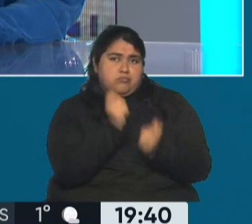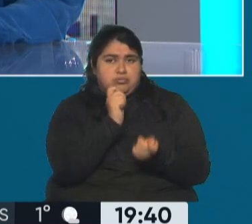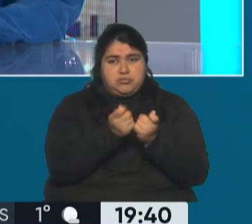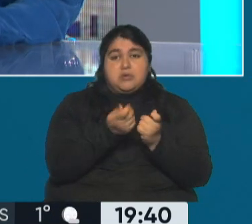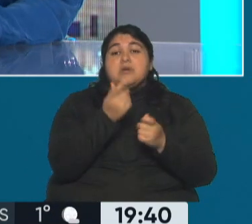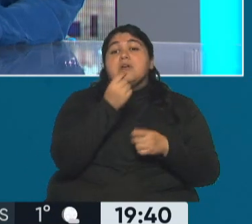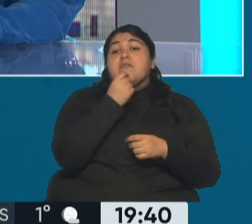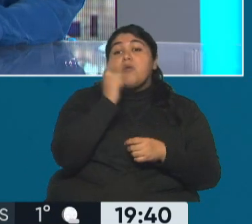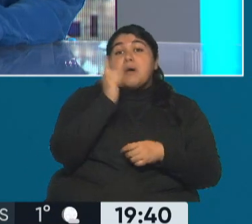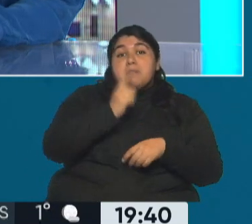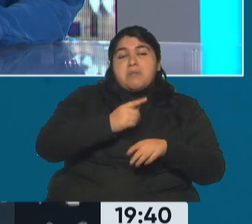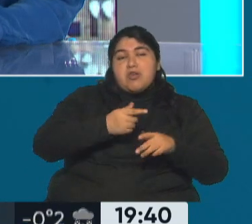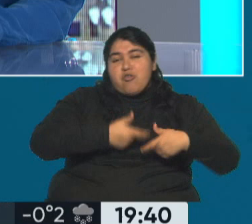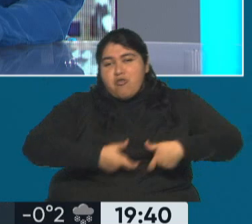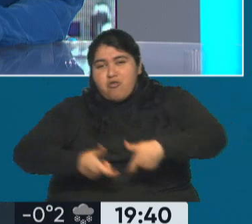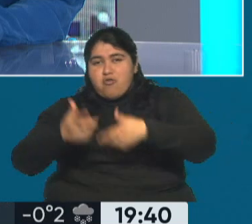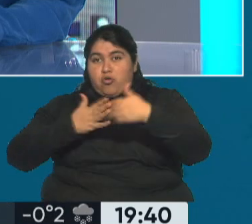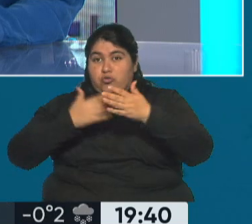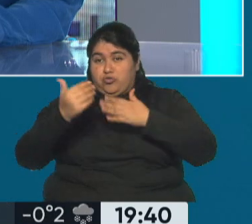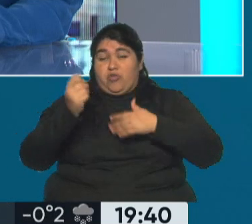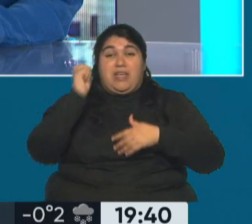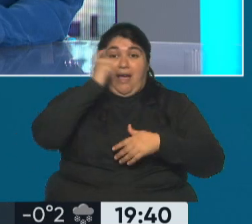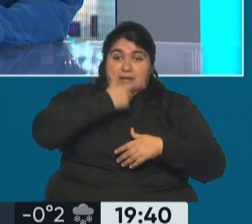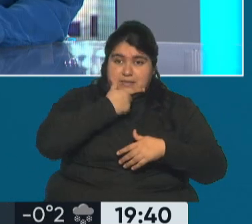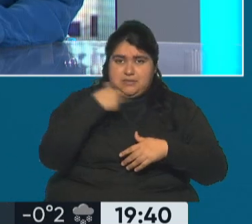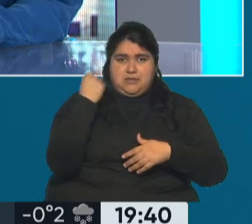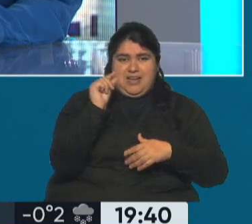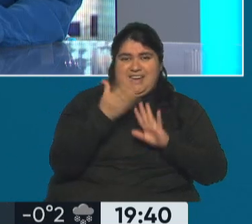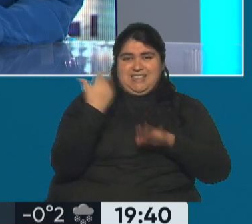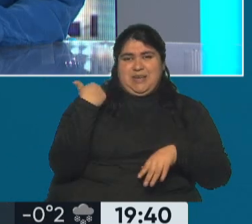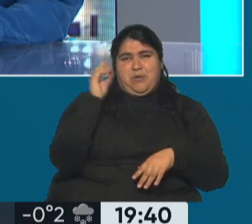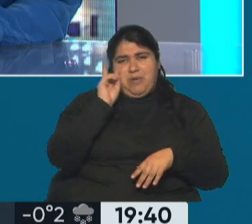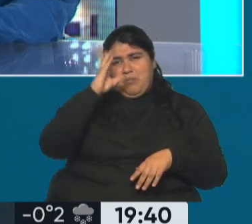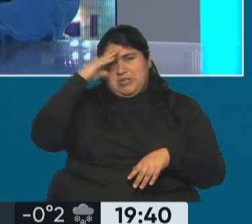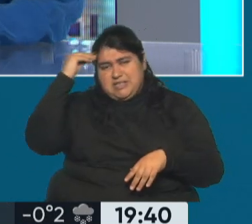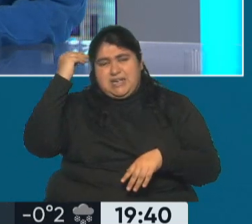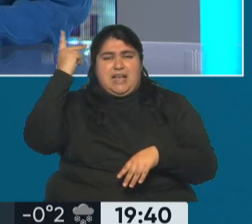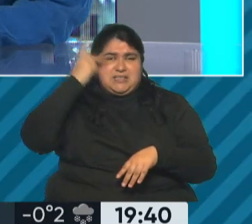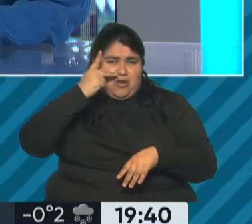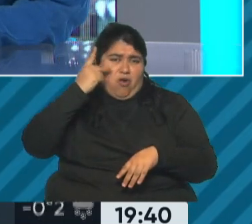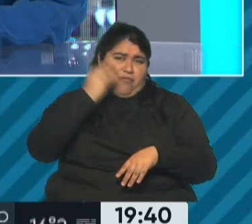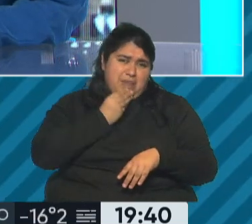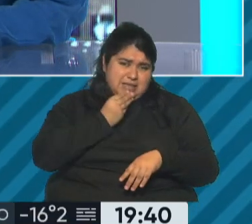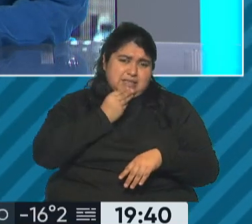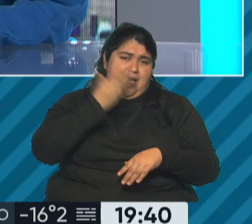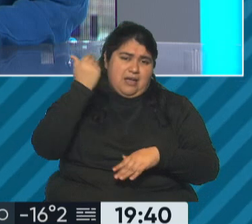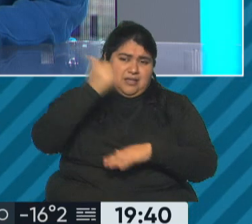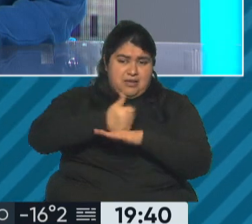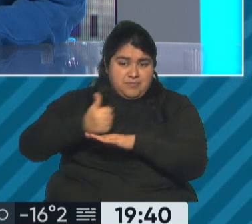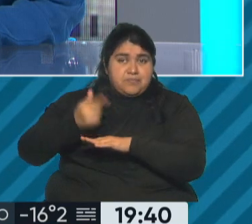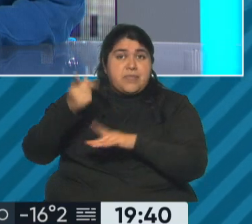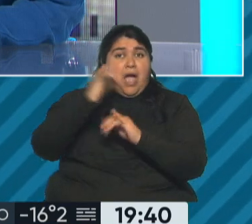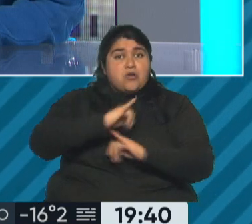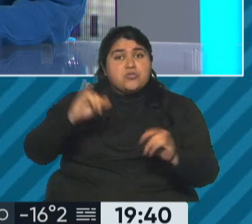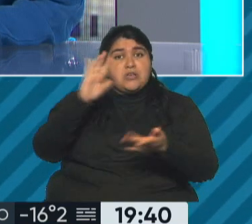anuncio del primer tramo del gasoducto, Néstor Kirchner, la veíamos en ese momento a Cristina, a Axel Kicillof, a Massa. Anunciar